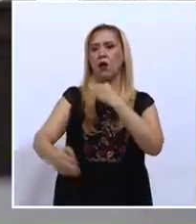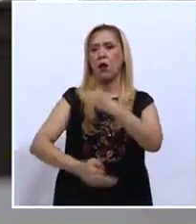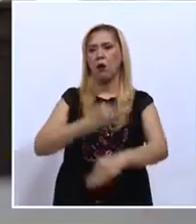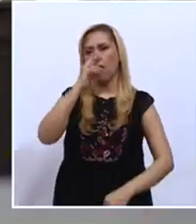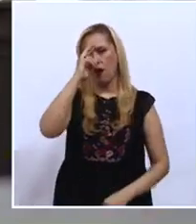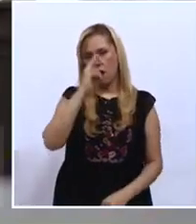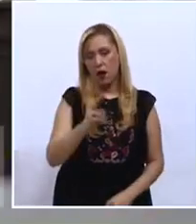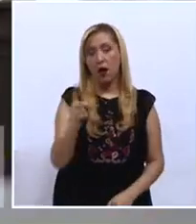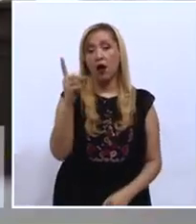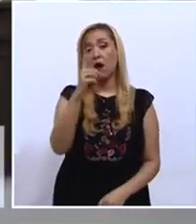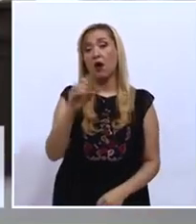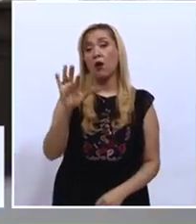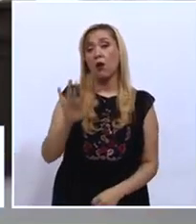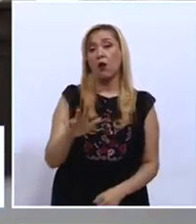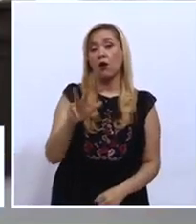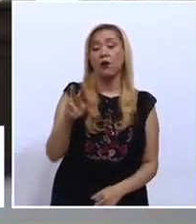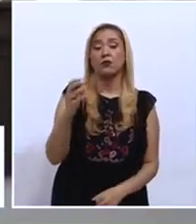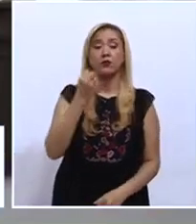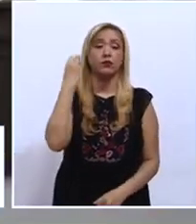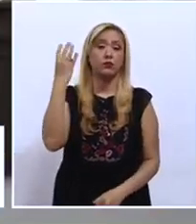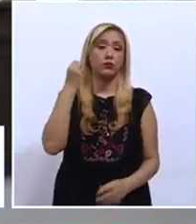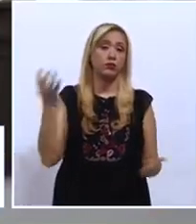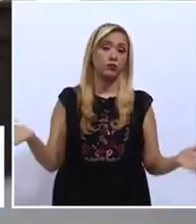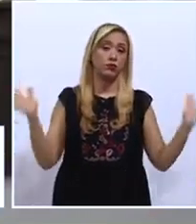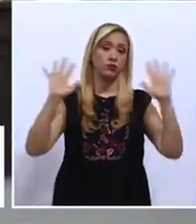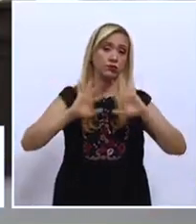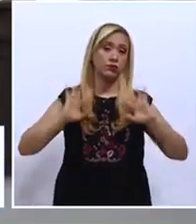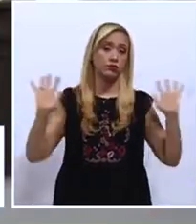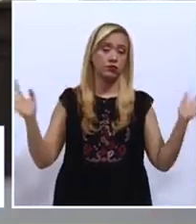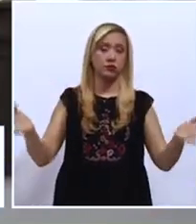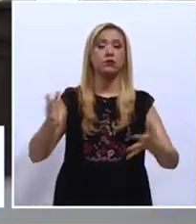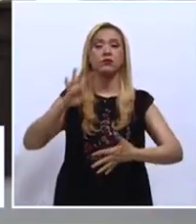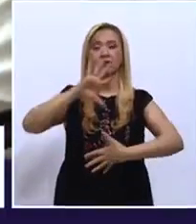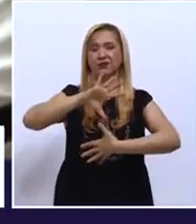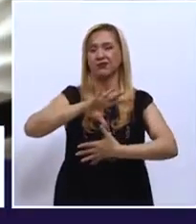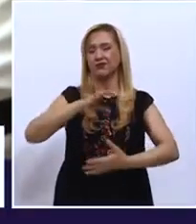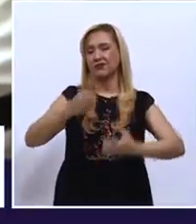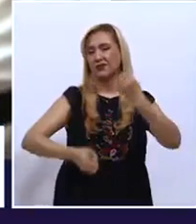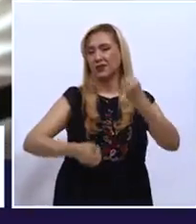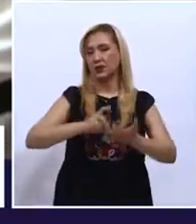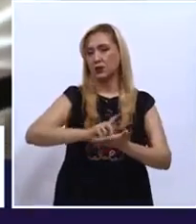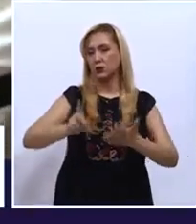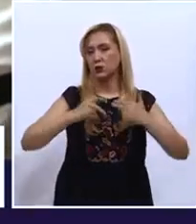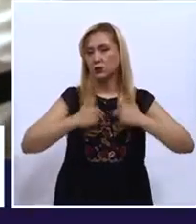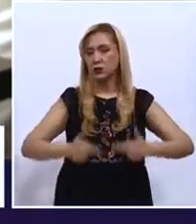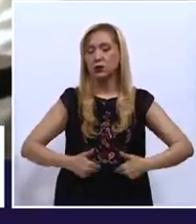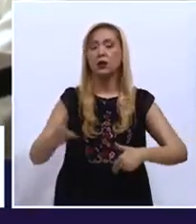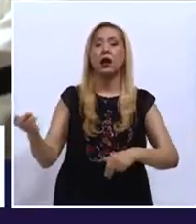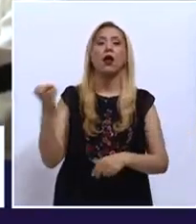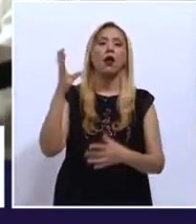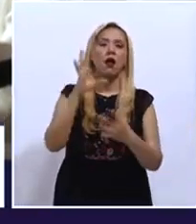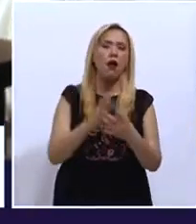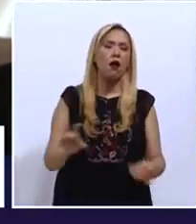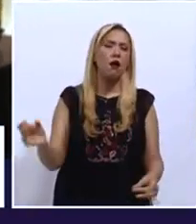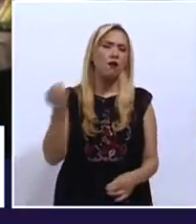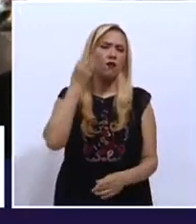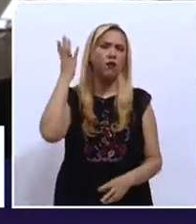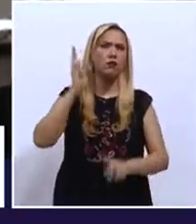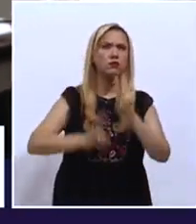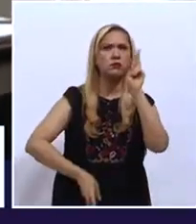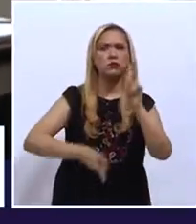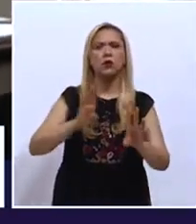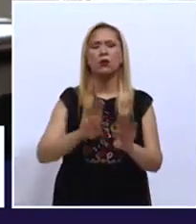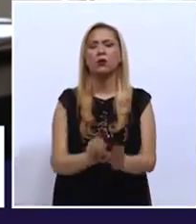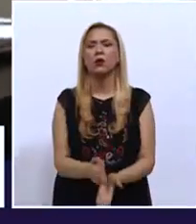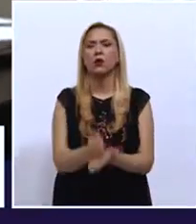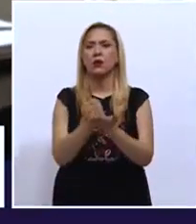del 158 periodo ordinario de sesiones de la Corte Interamericana de Derechos Humanos, se llevó a cabo un foro de diálogo y